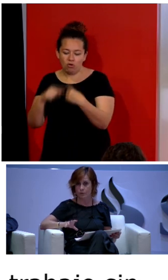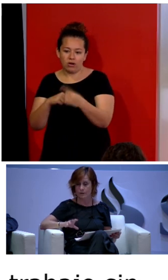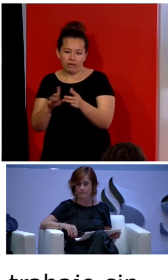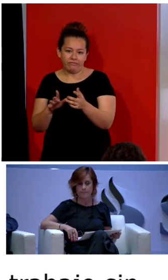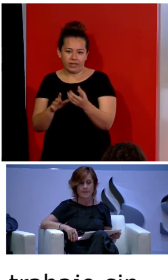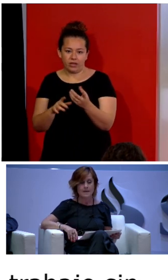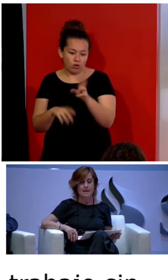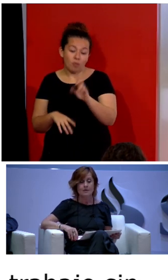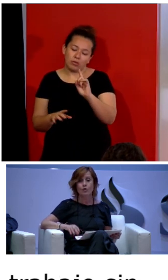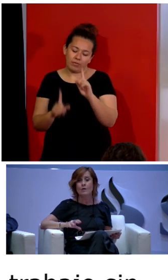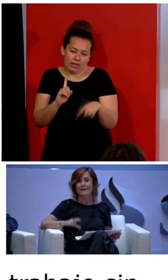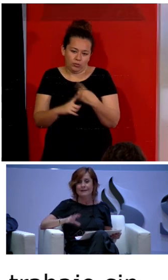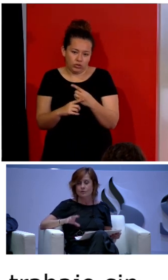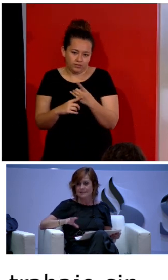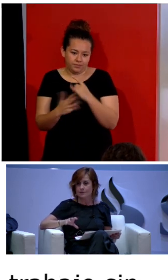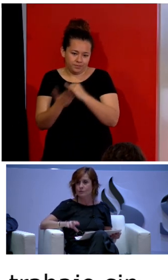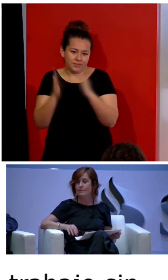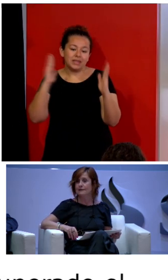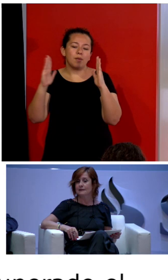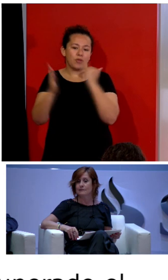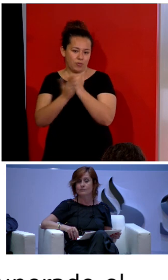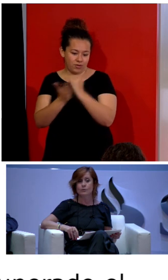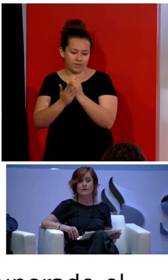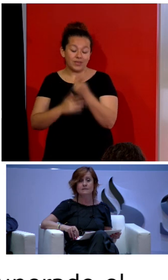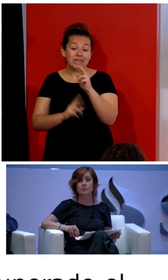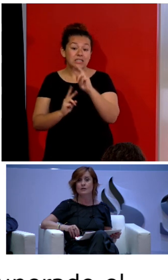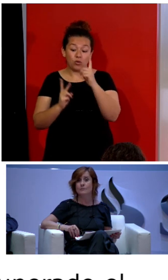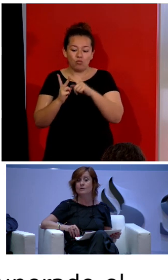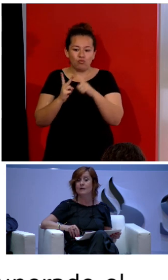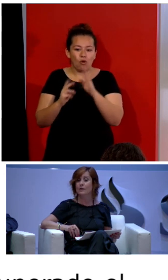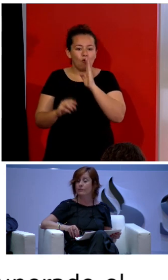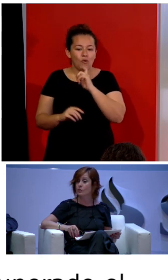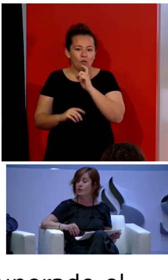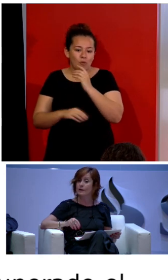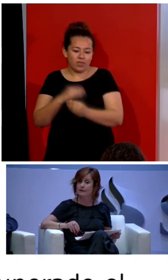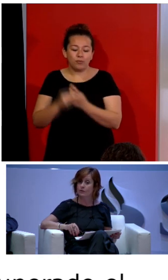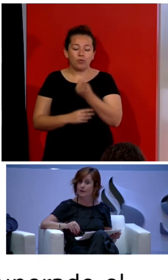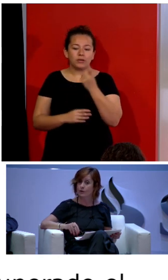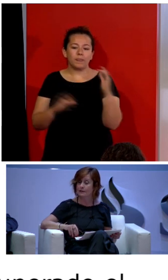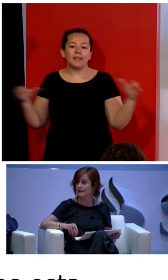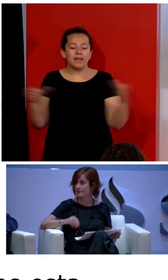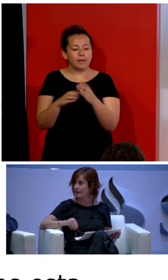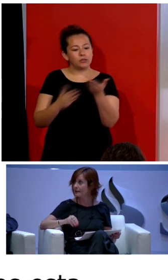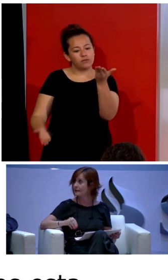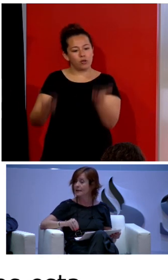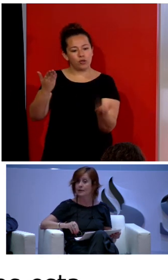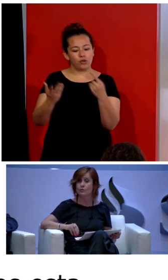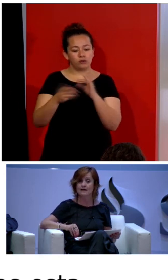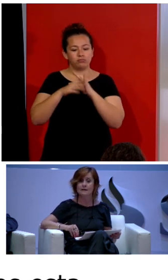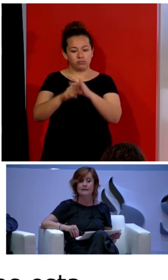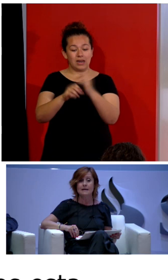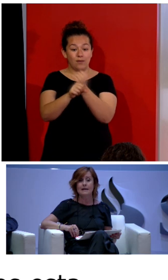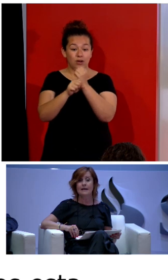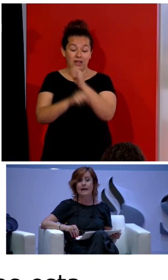de prueba. ¿Cómo acreditamos esta segunda parte? Pues los equipos de valoración y orientación laboral de la Generalitat de